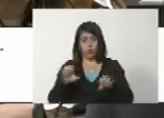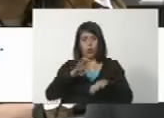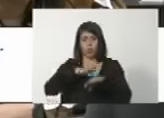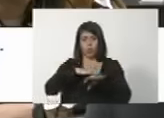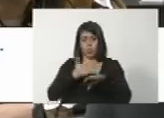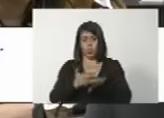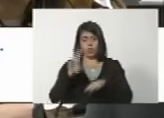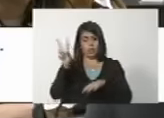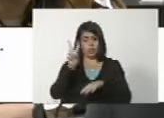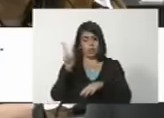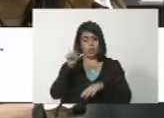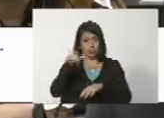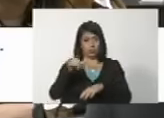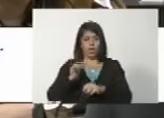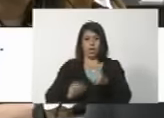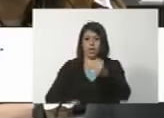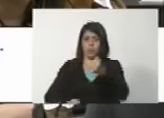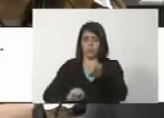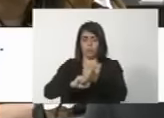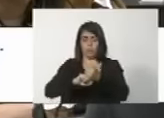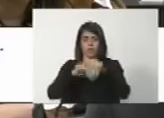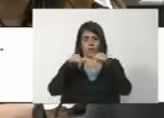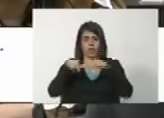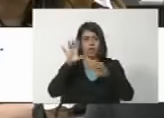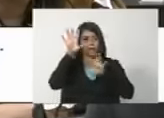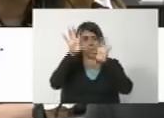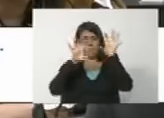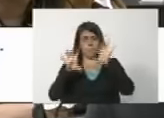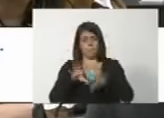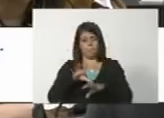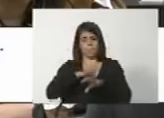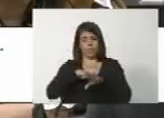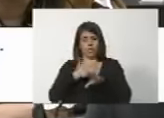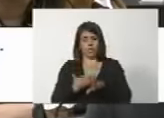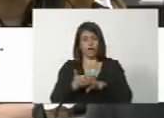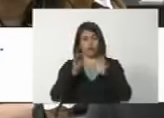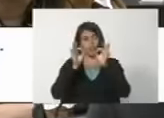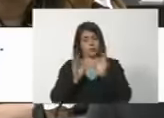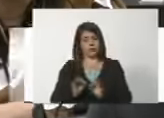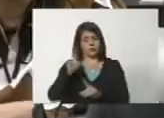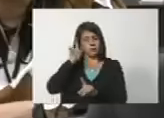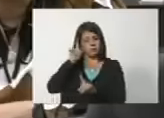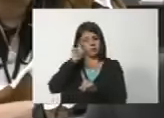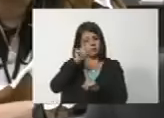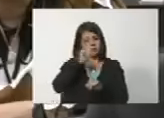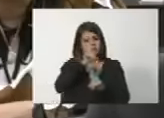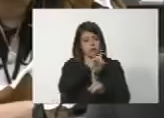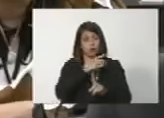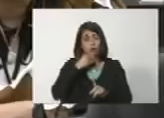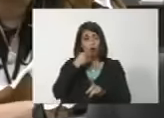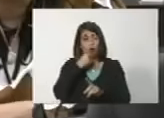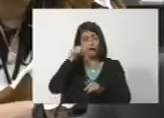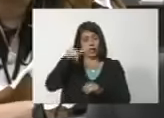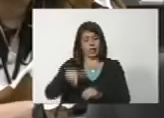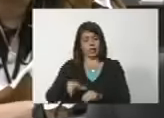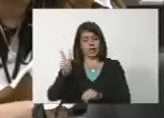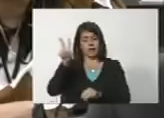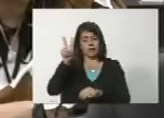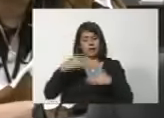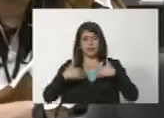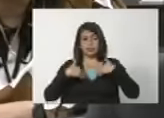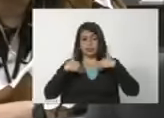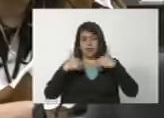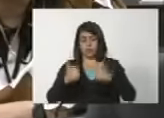que Venezuela ha apoyado a estos países formando a sus juventudes en nuestra patria en materia de